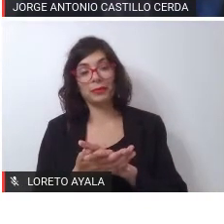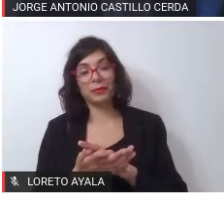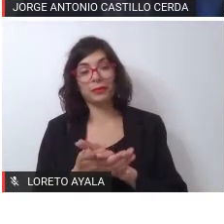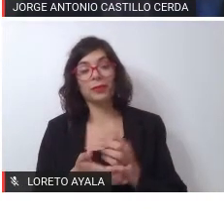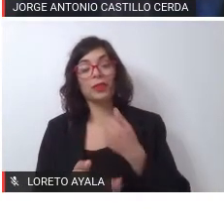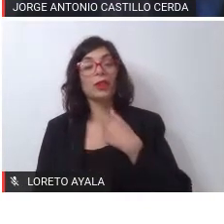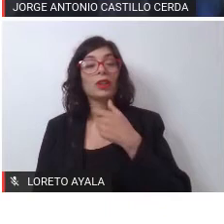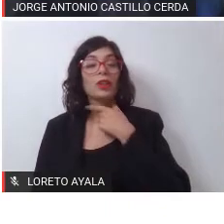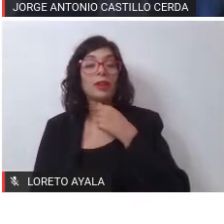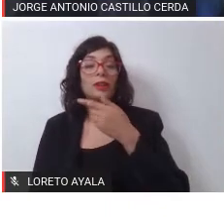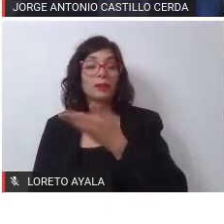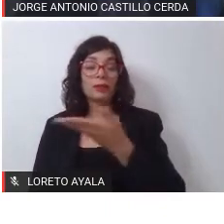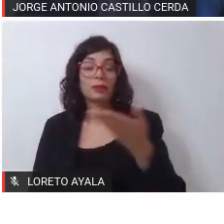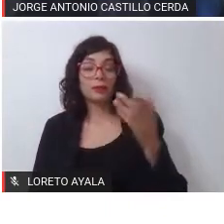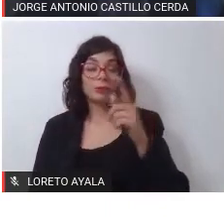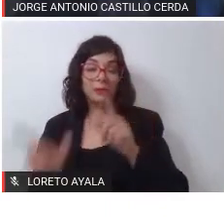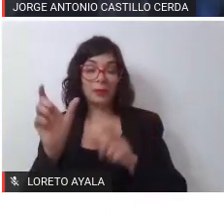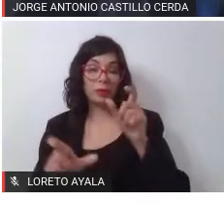que hoy día